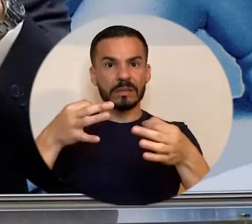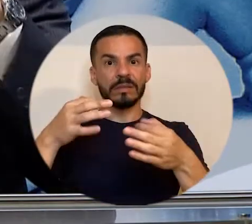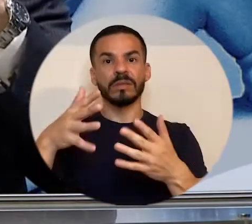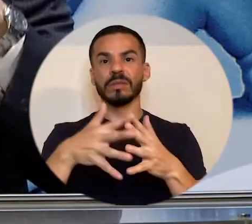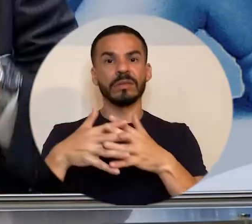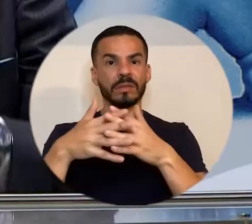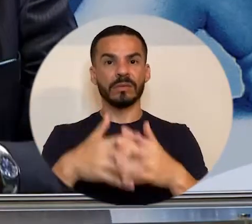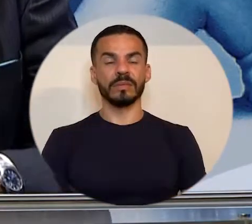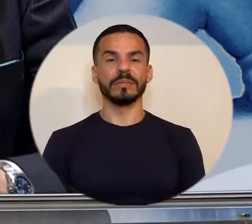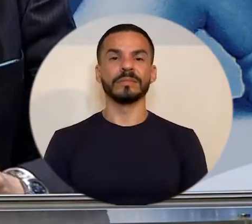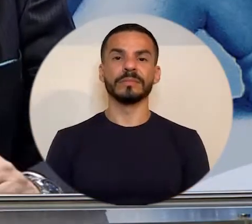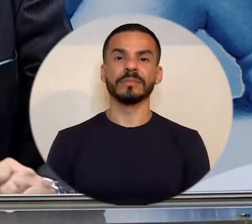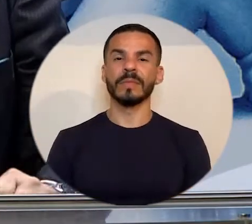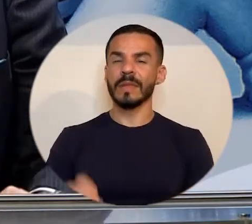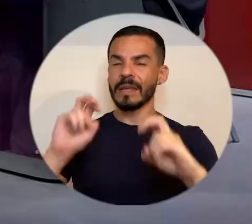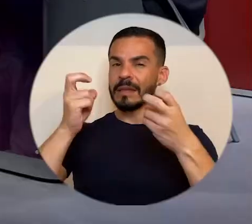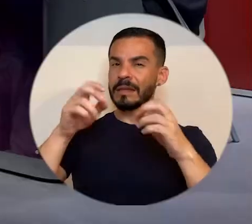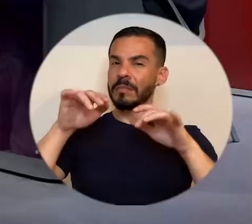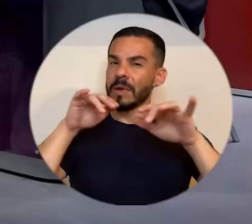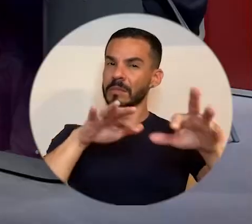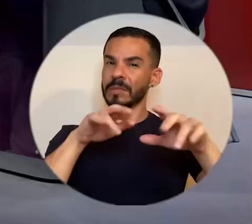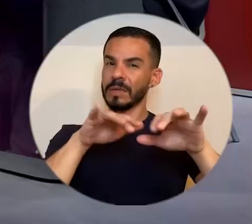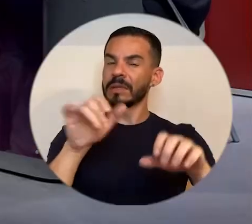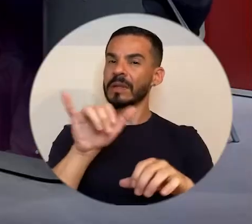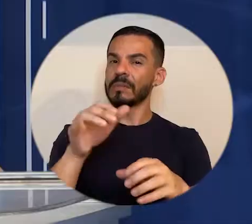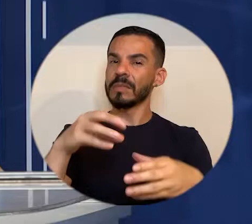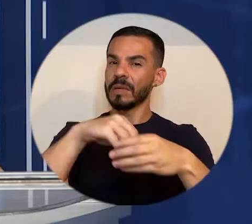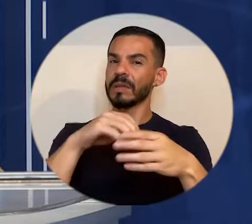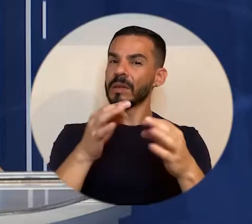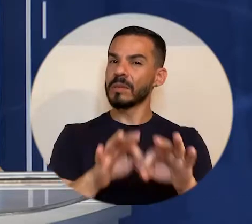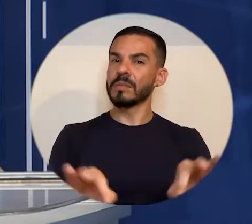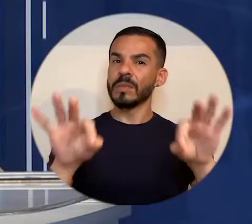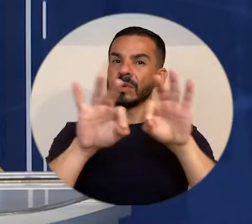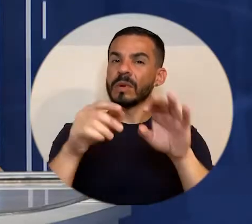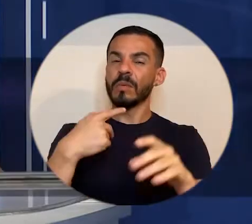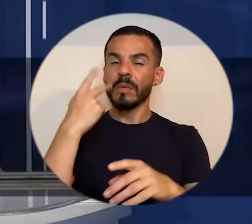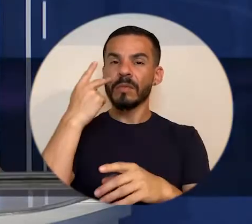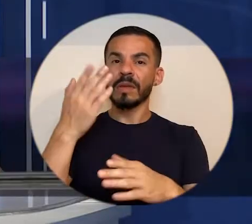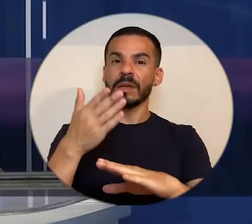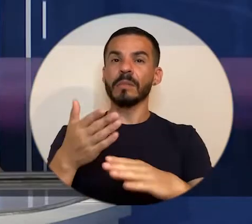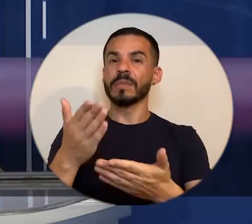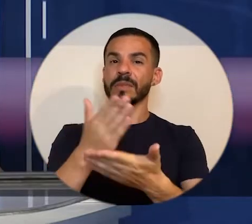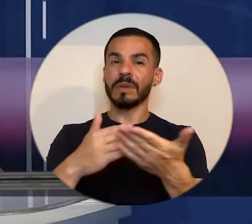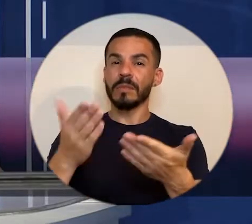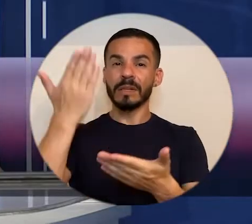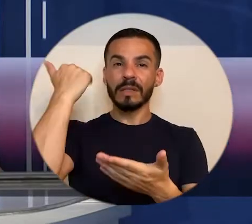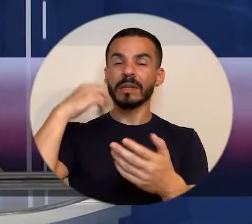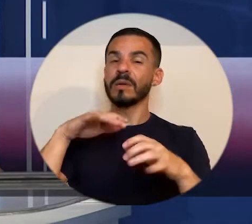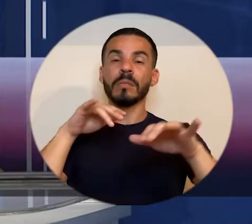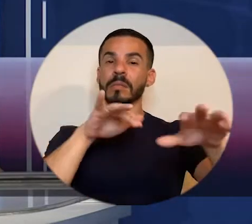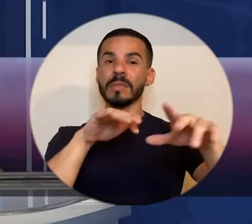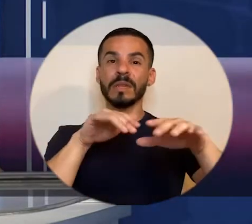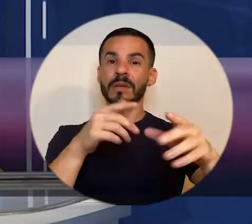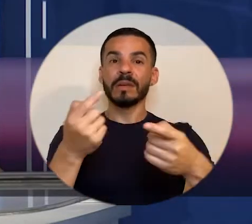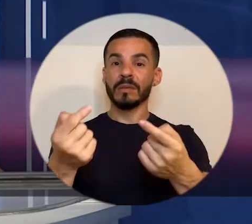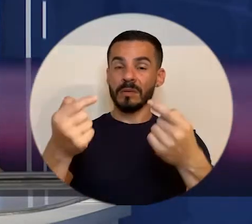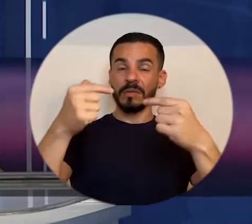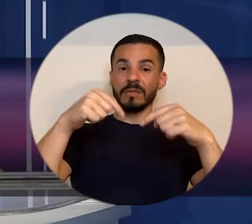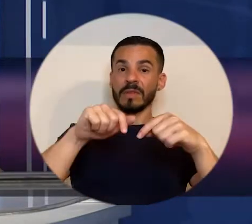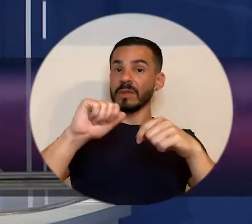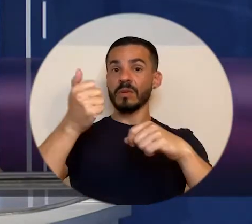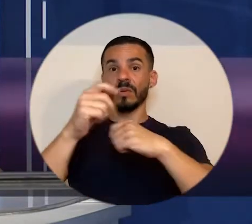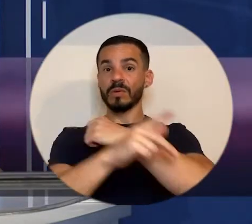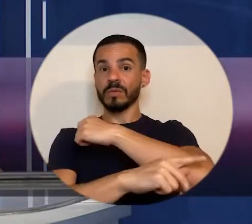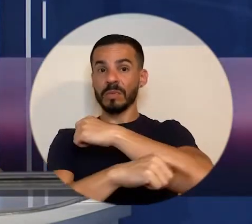en la toma de decisiones de los Estados Unidos. El tema migratorio también ha sido considerado importante, pero como veíamos en el bloque anterior, no tanto la migración